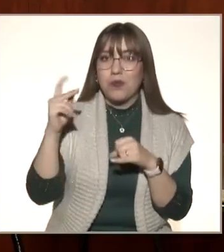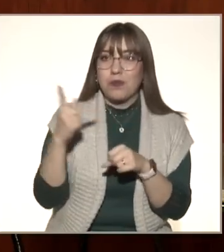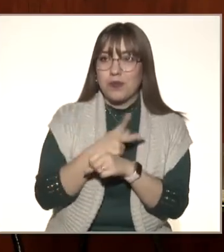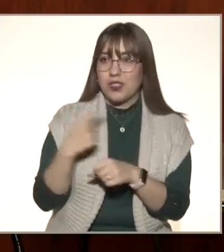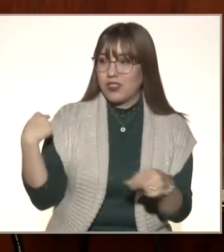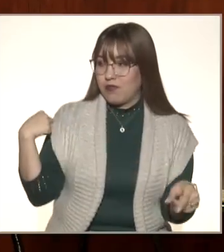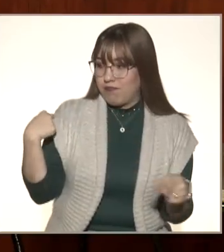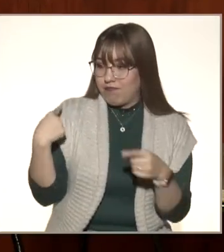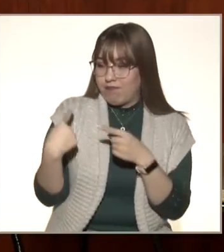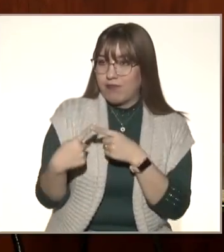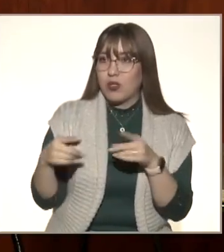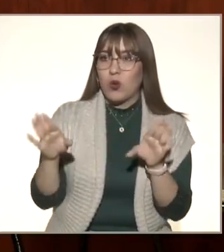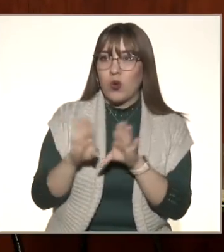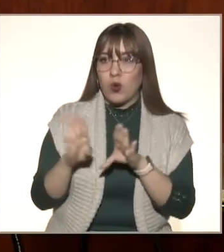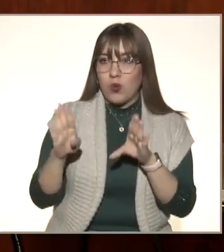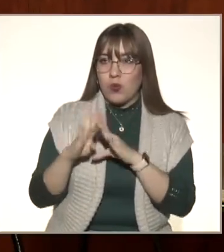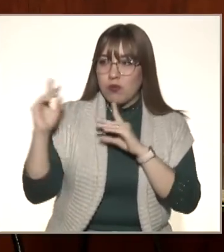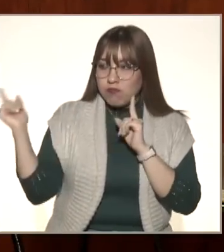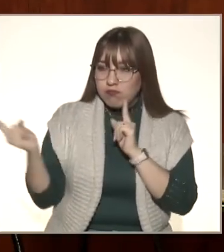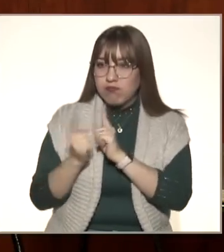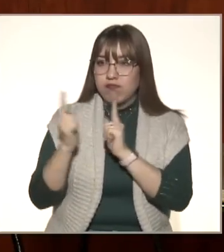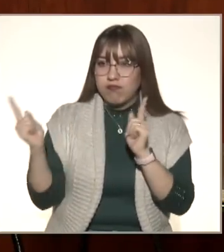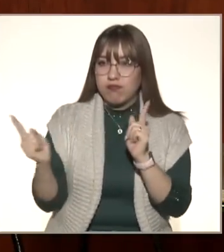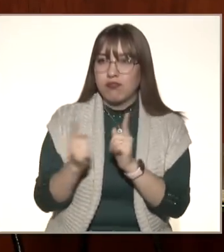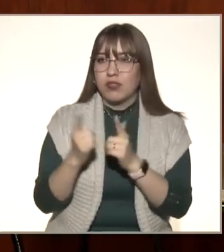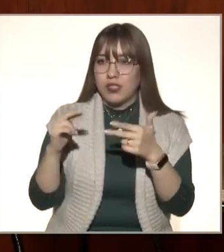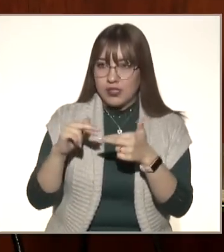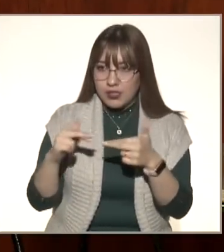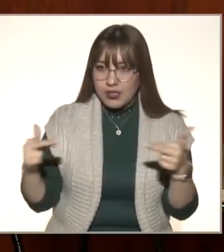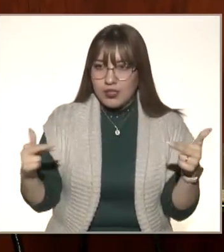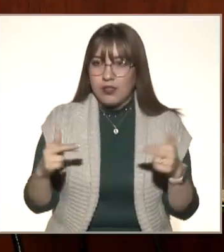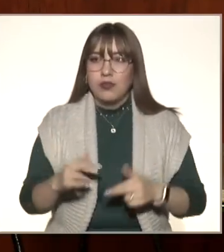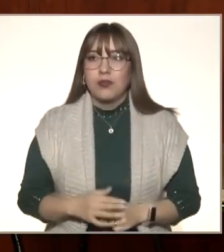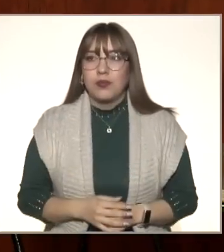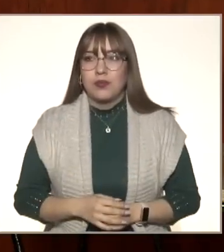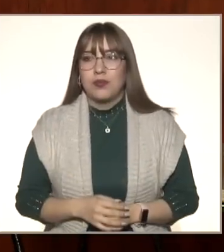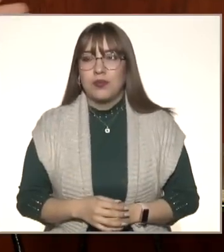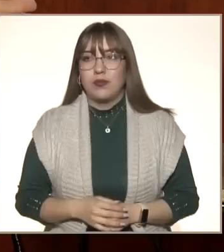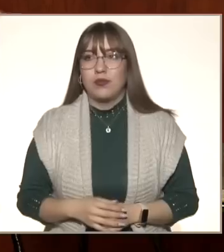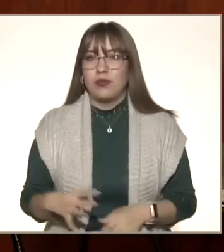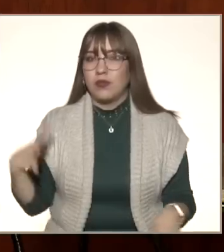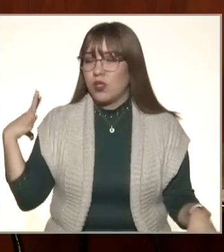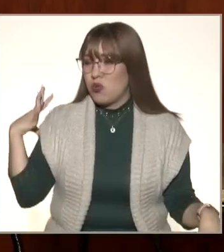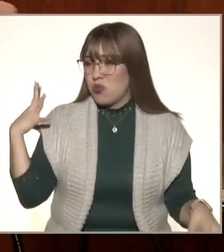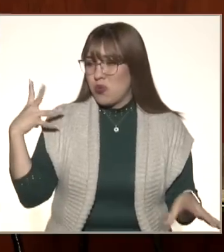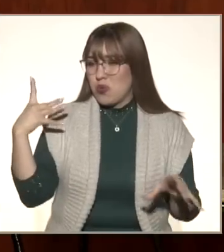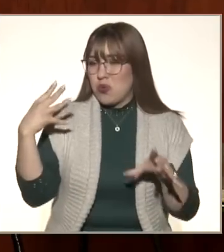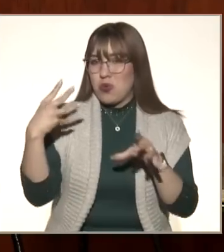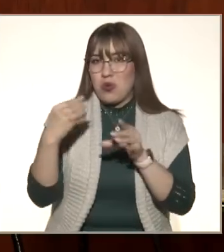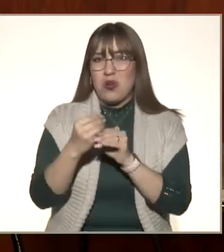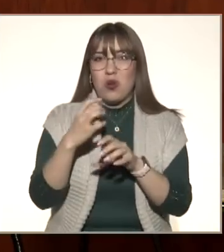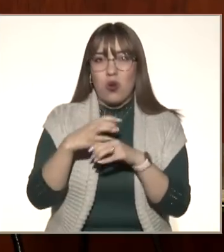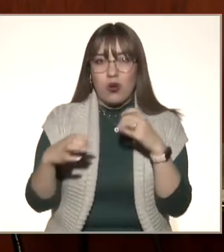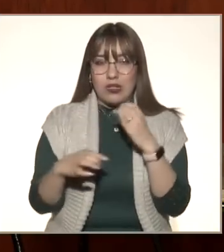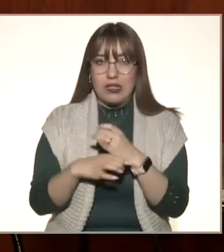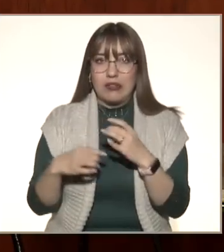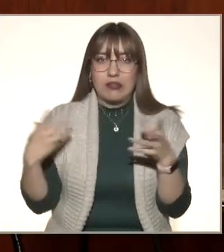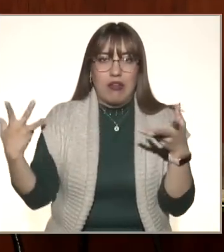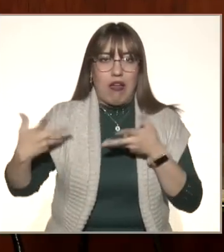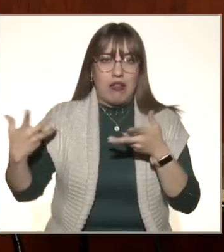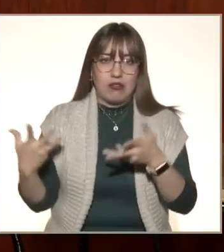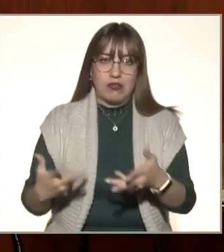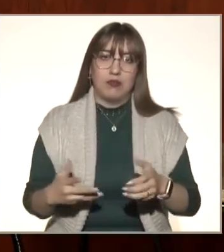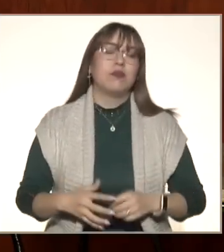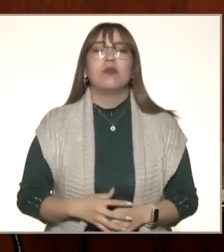interacción que tuvimos cuando fuimos jóvenes, cuando fuimos niños, y todo lo que hemos hecho también durante el año. Hay